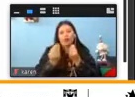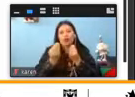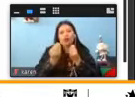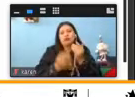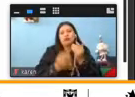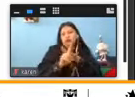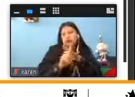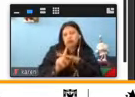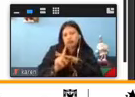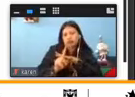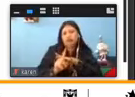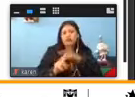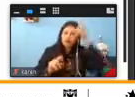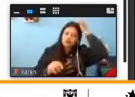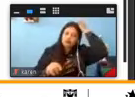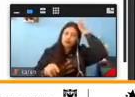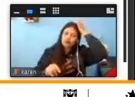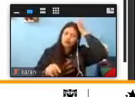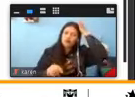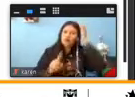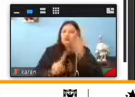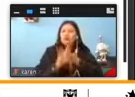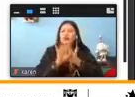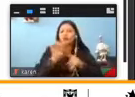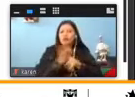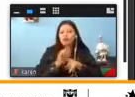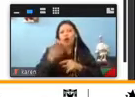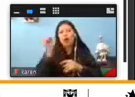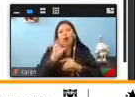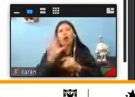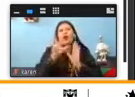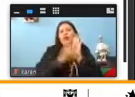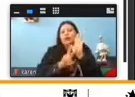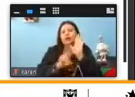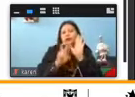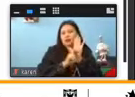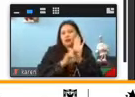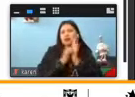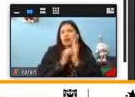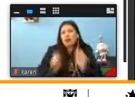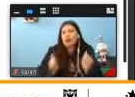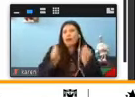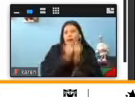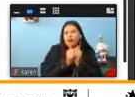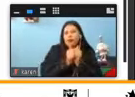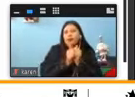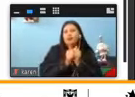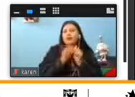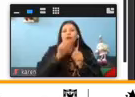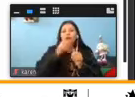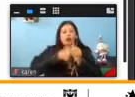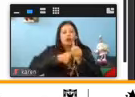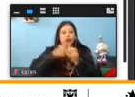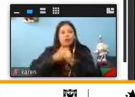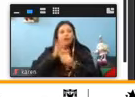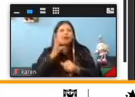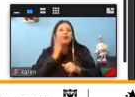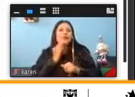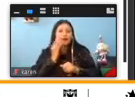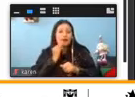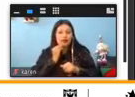emergentes que surgieron de la práctica o bien de la teoría que acompañaba el quehacer de cada una de las